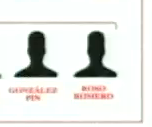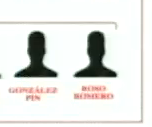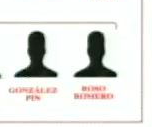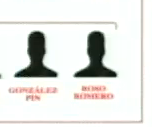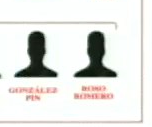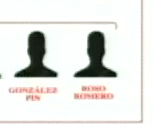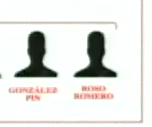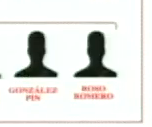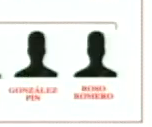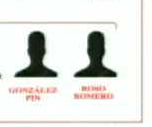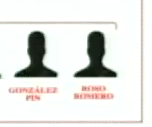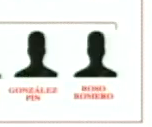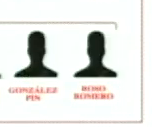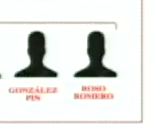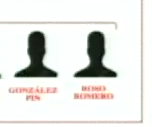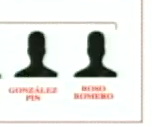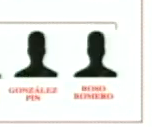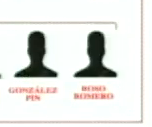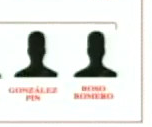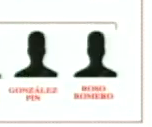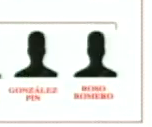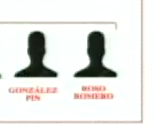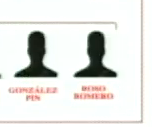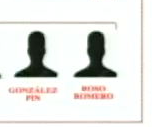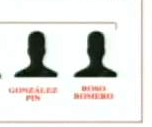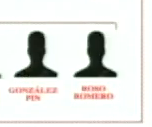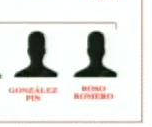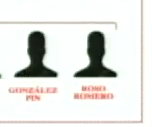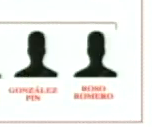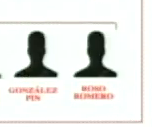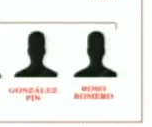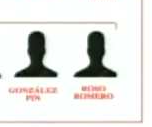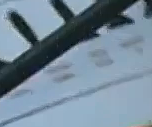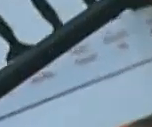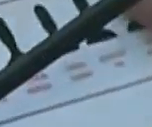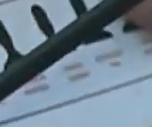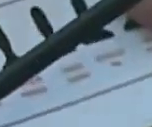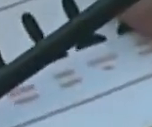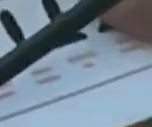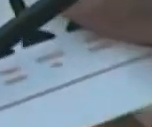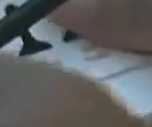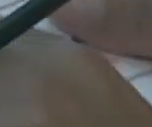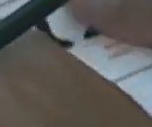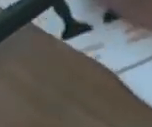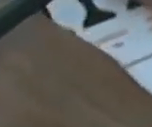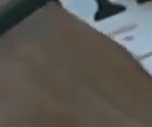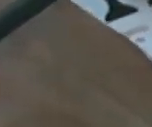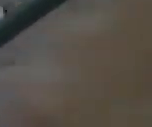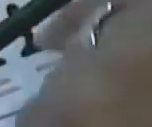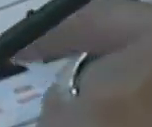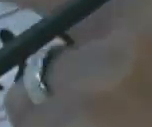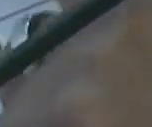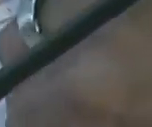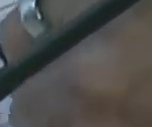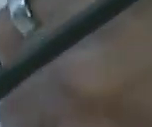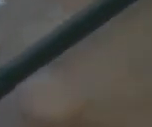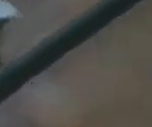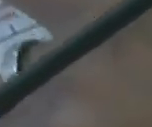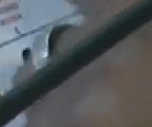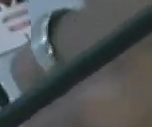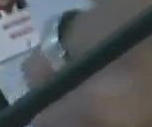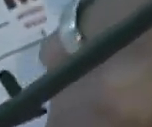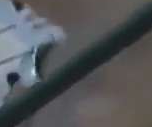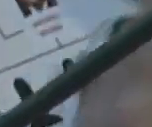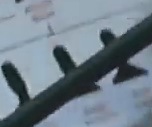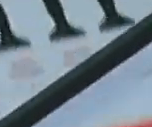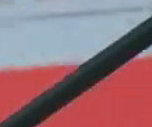en instructores de los tres grupos de paramilitares, y dos de ellos, Luke